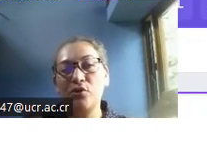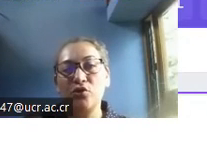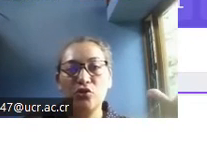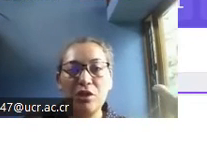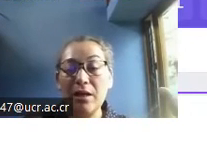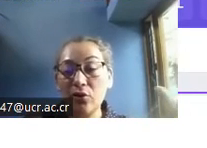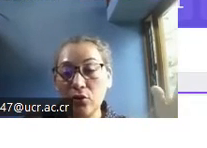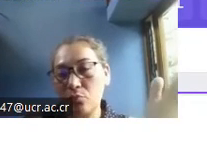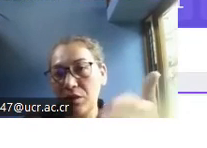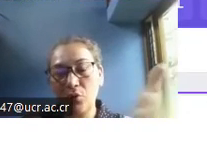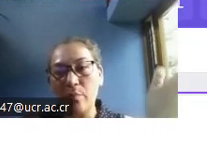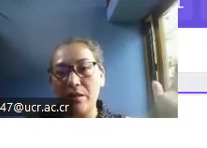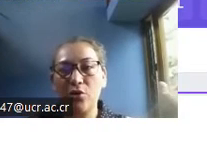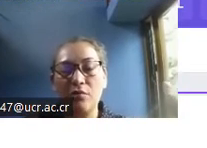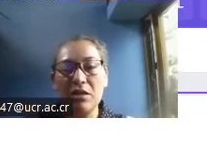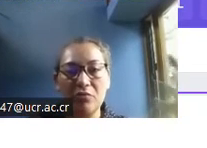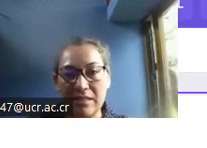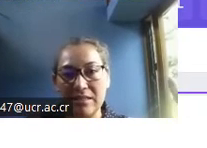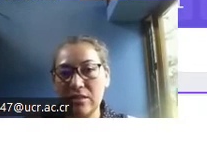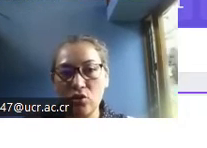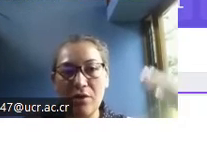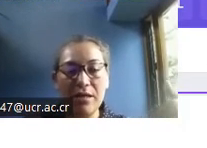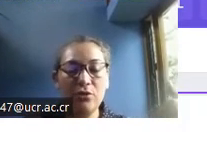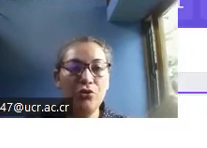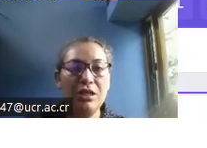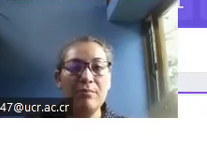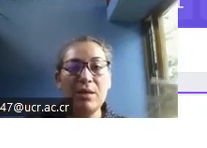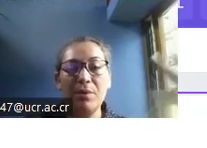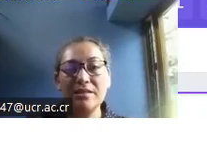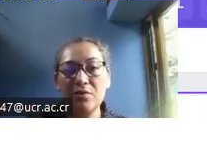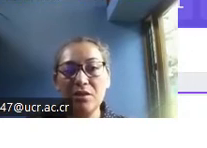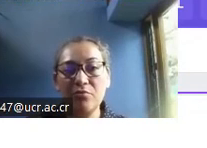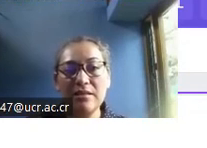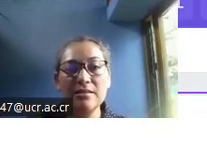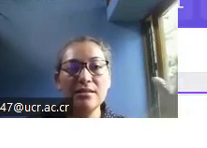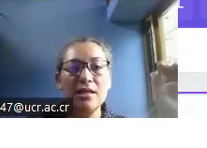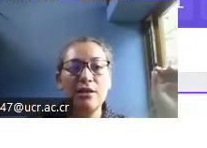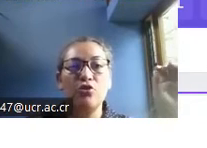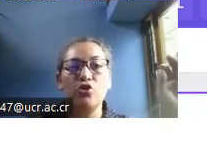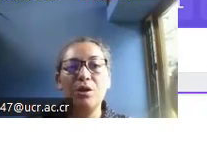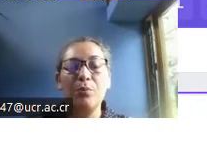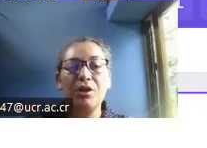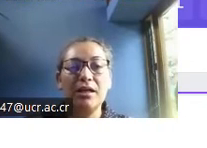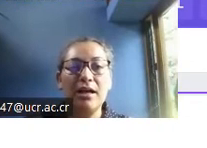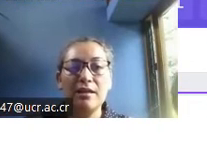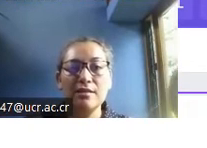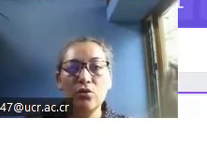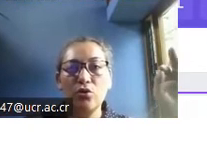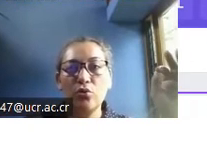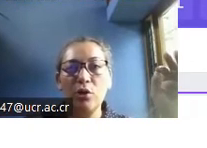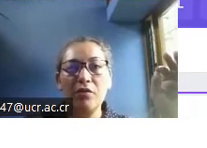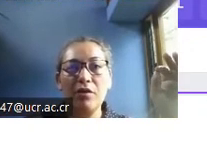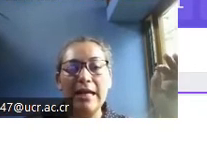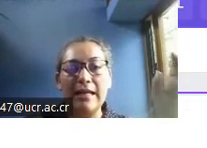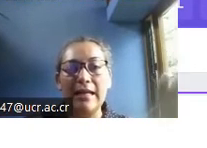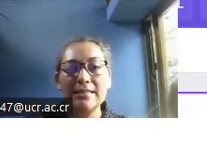Por ejemplo, si yo estoy hablando, por ejemplo, el compañero de bienes raíces, si estoy hablando de mi empresa de bienes raíces, entonces yo voy a poner acá en este